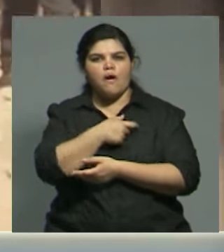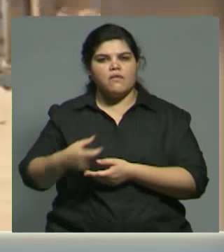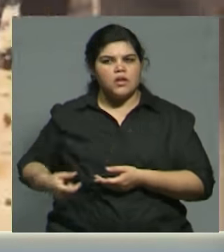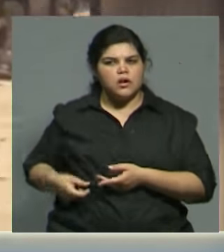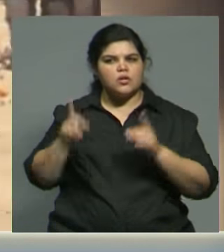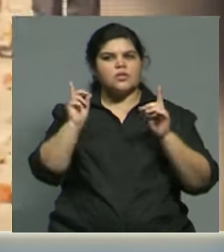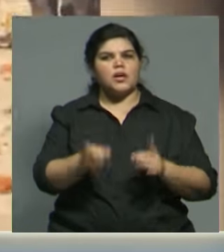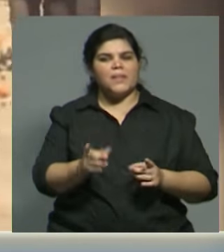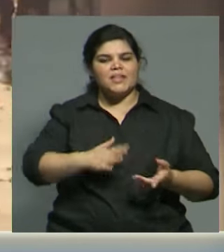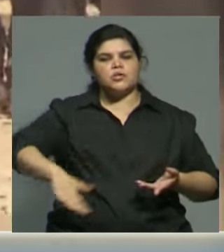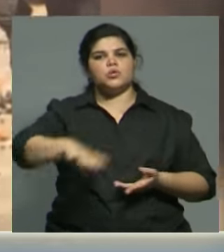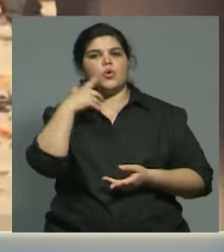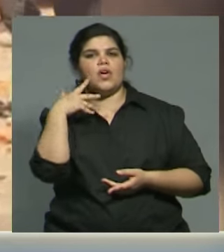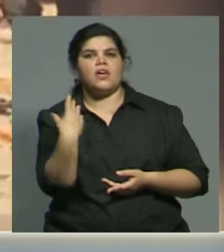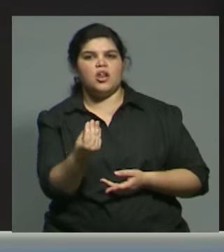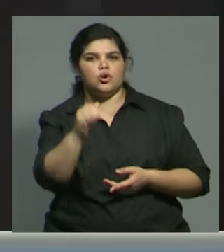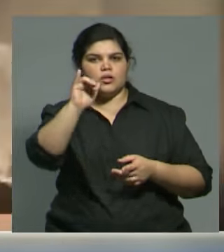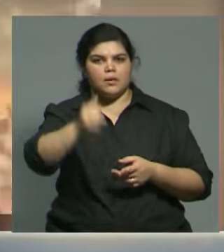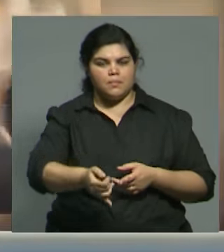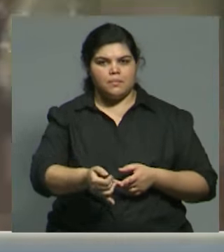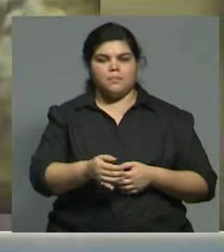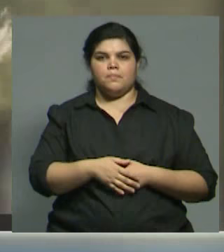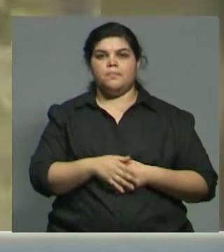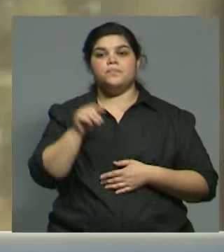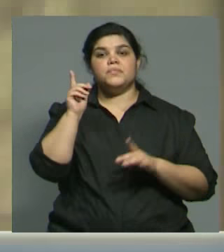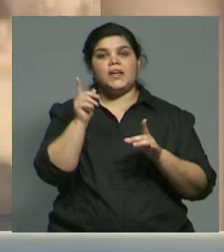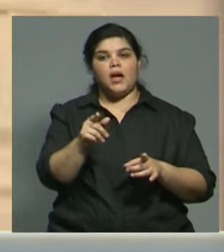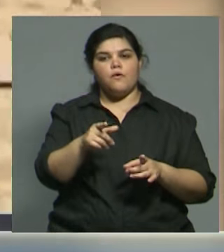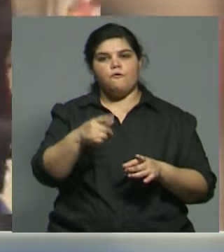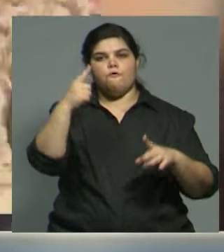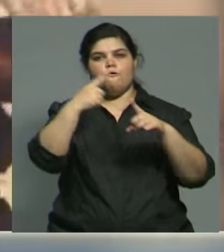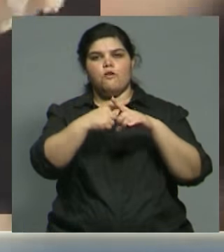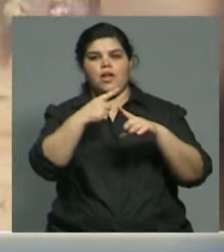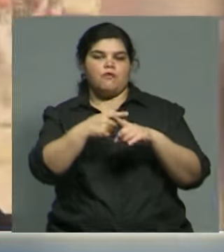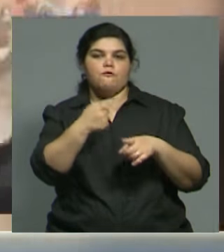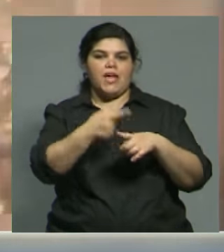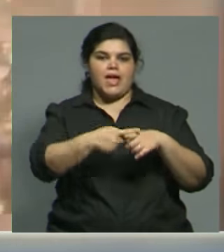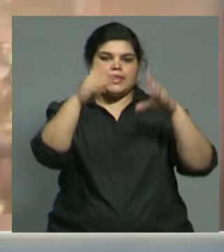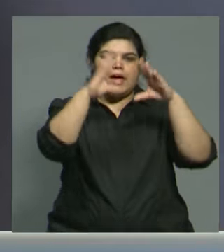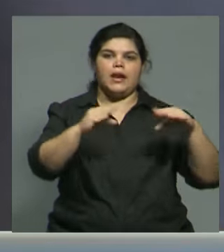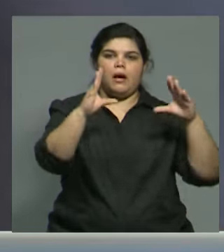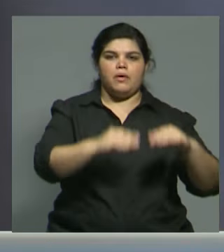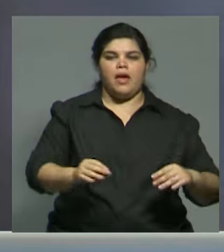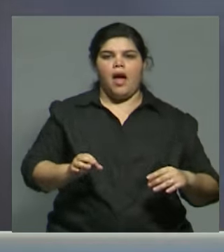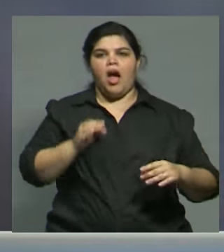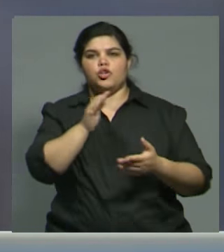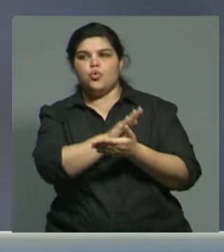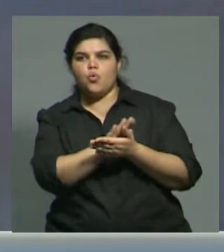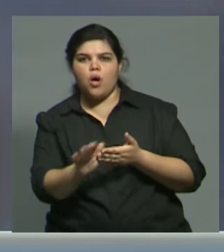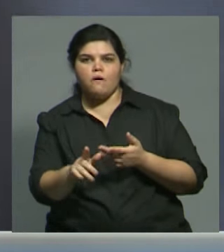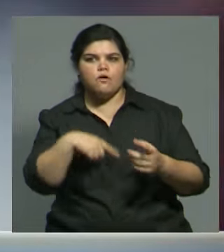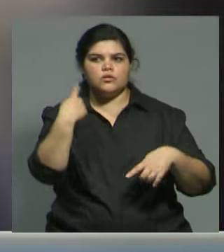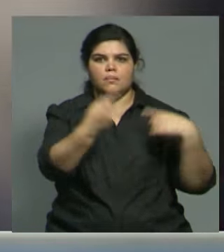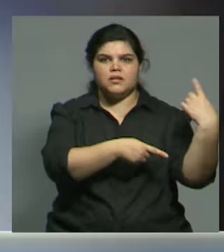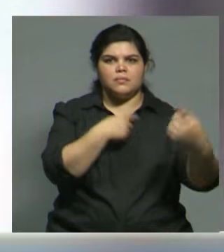acercan las fechas, las fiestas, fin de año, sí. El bolsillo no alcanza, el sueldo no alcanza, entonces se empiezan a caldear siempre los